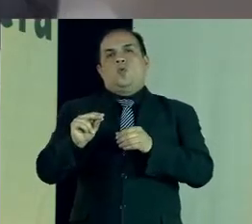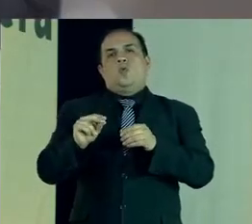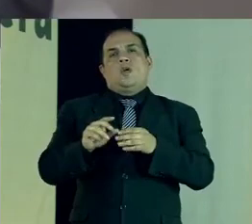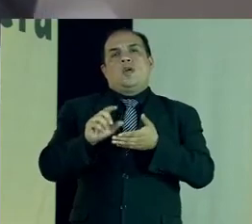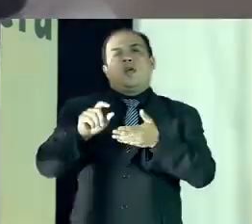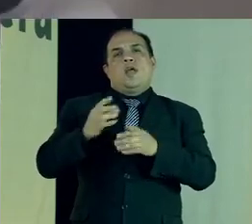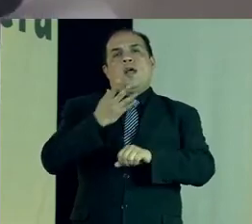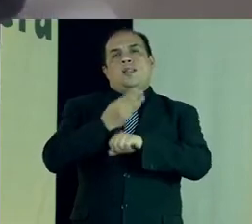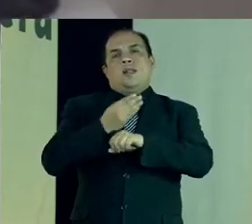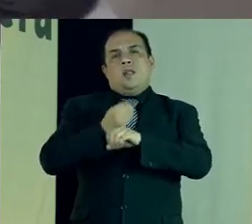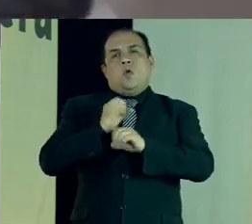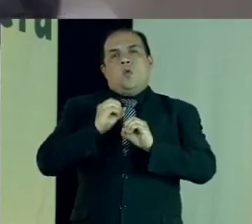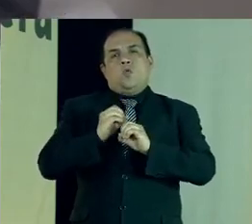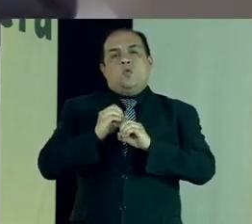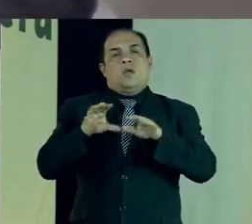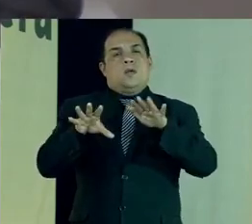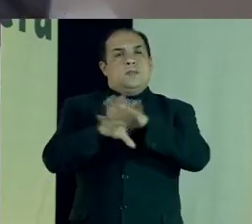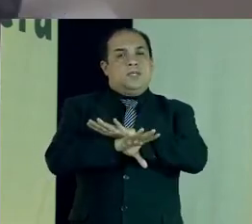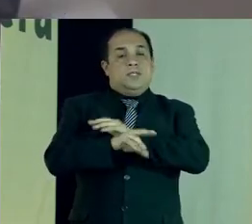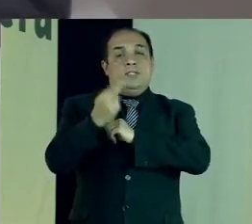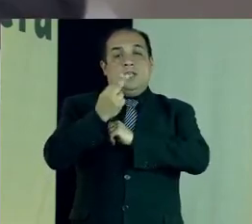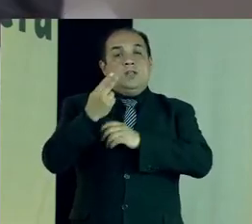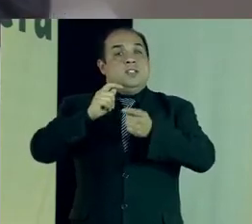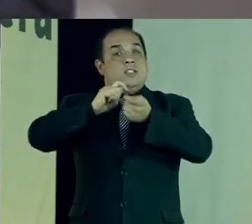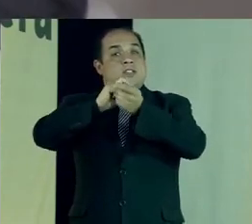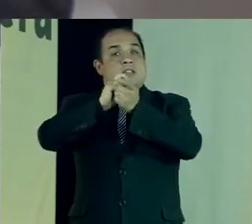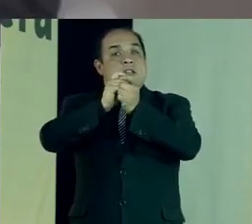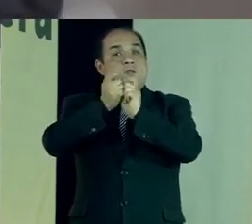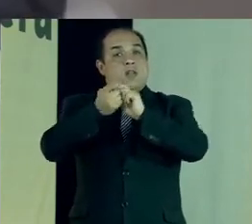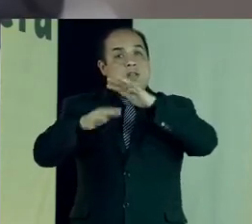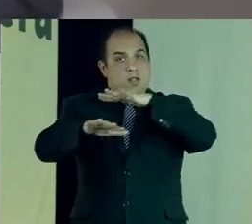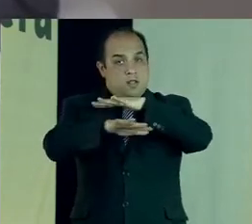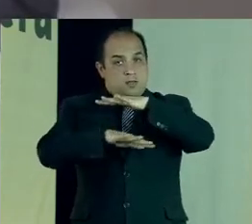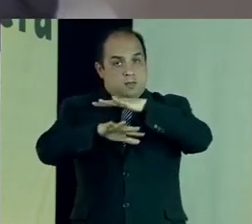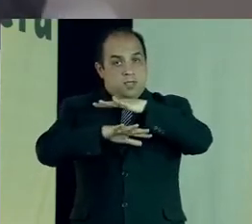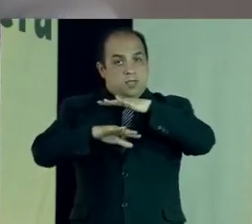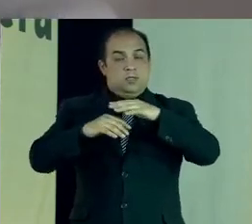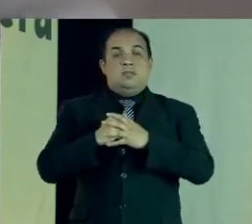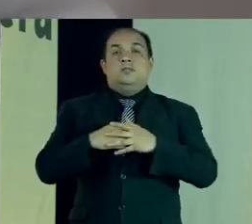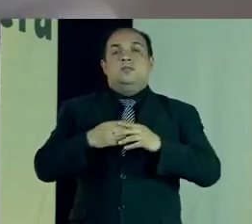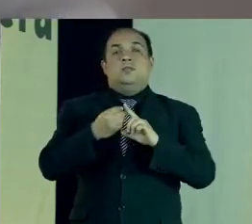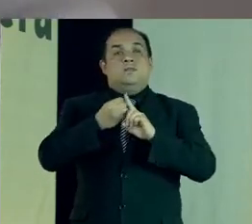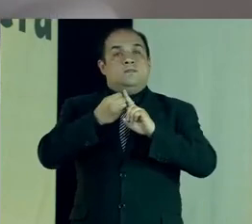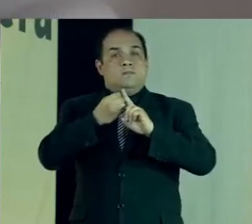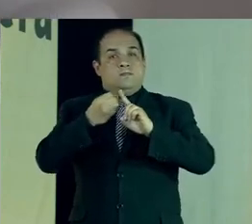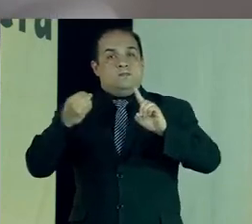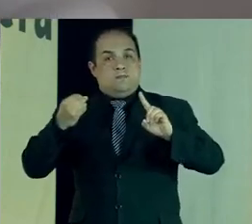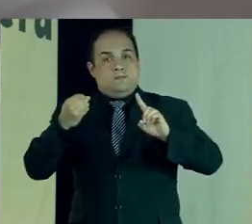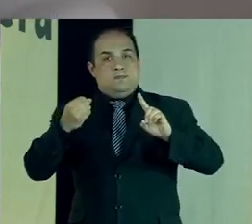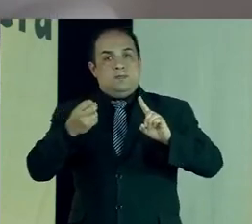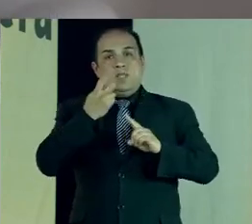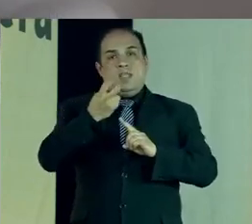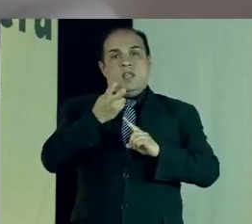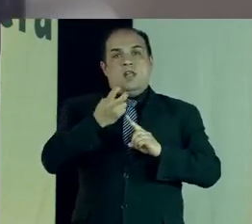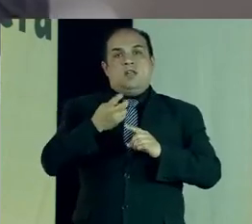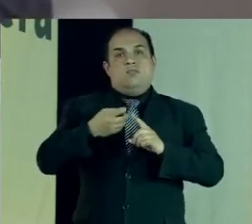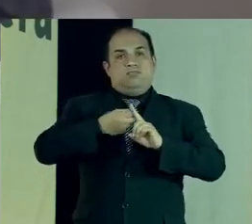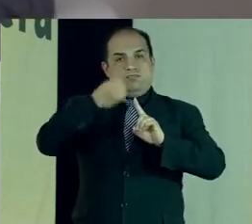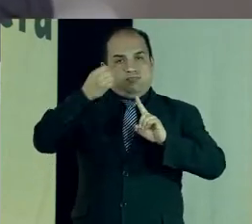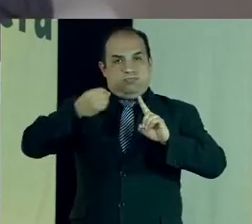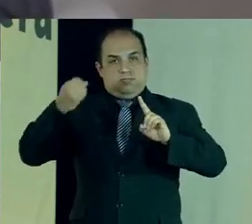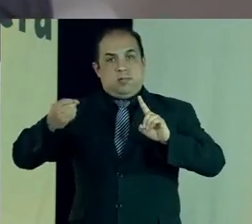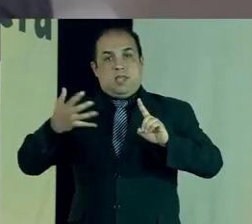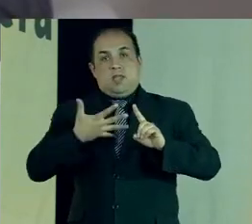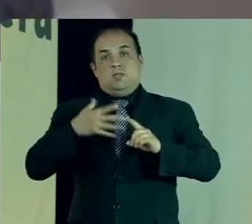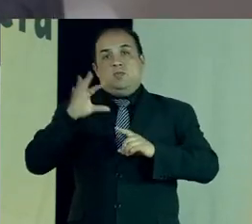reformar hay que transformar las raíces estructurales de este desastre el que llevamos